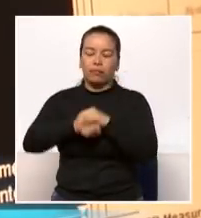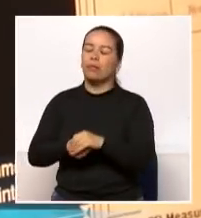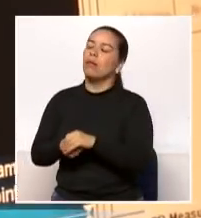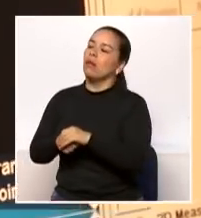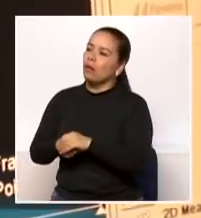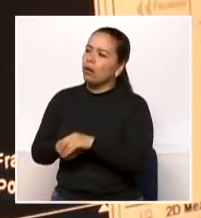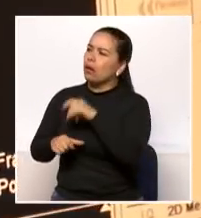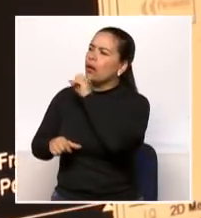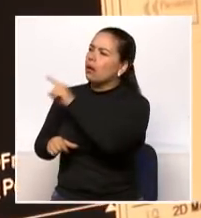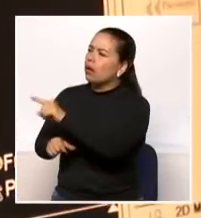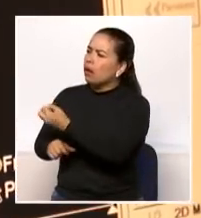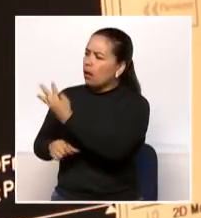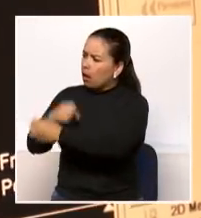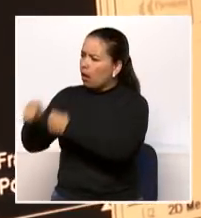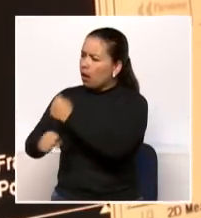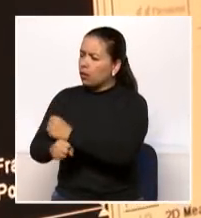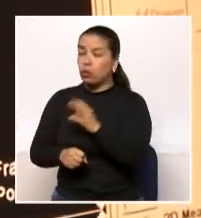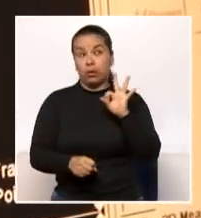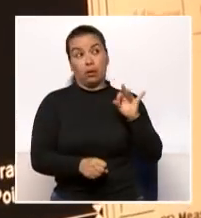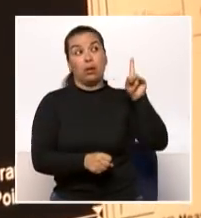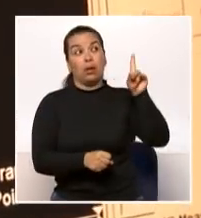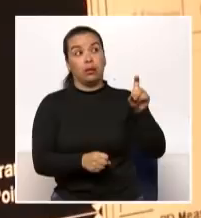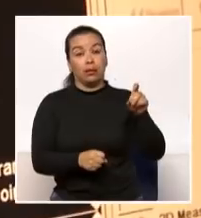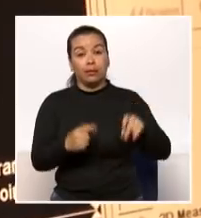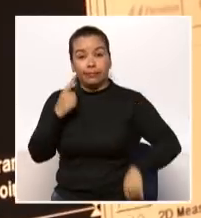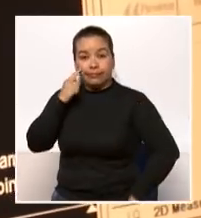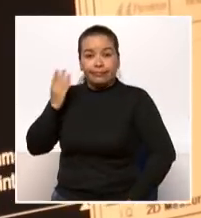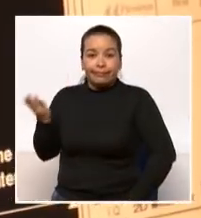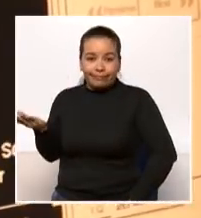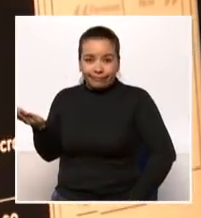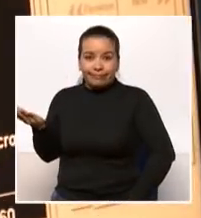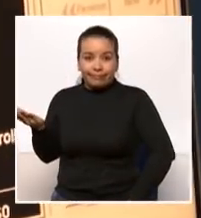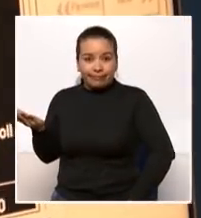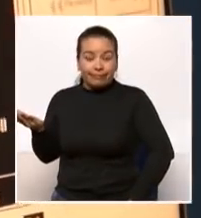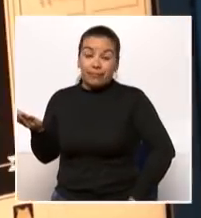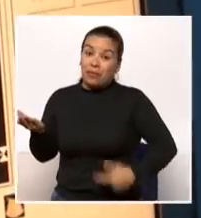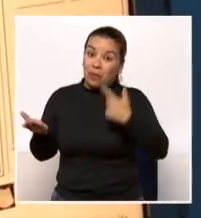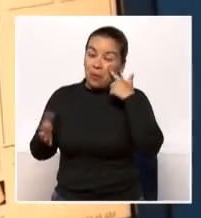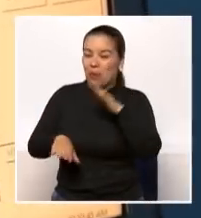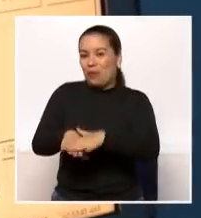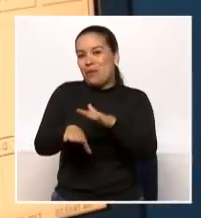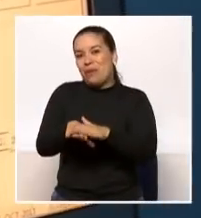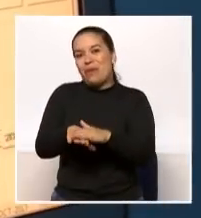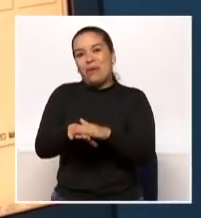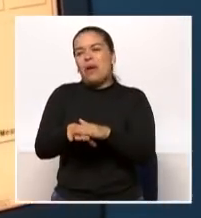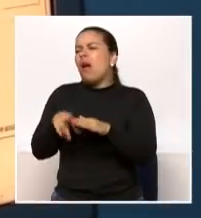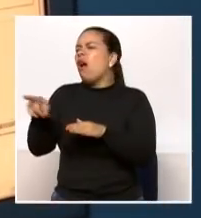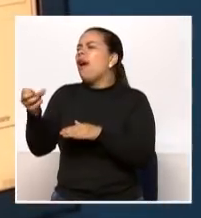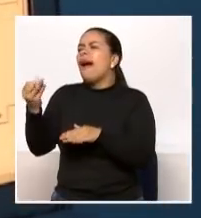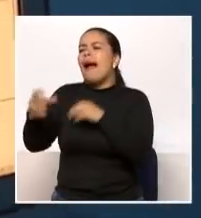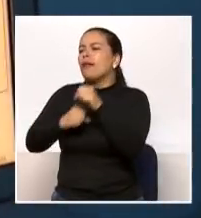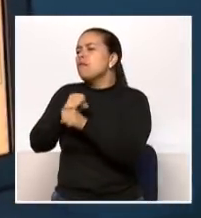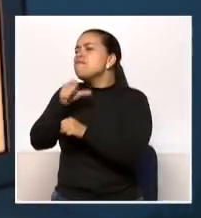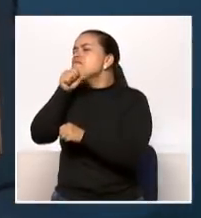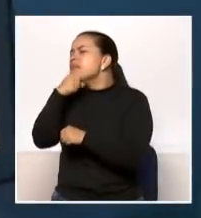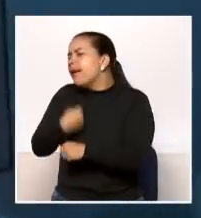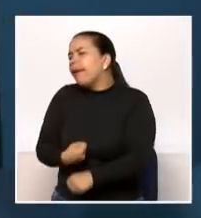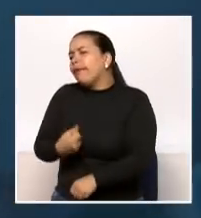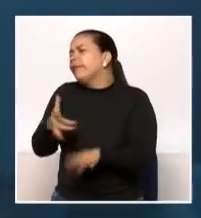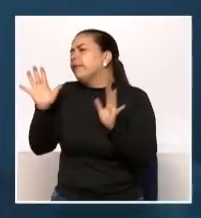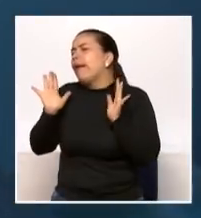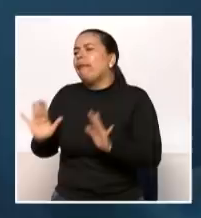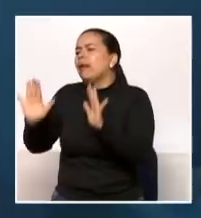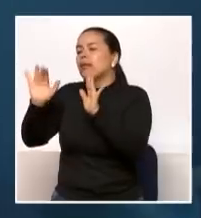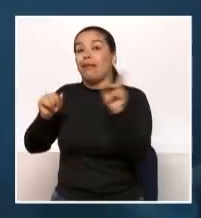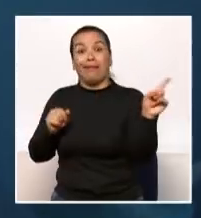tiene César? 36. Se dan cuenta porque el tema no es que lo que tiene es por la edad, no, ya no es por la edad. Ya